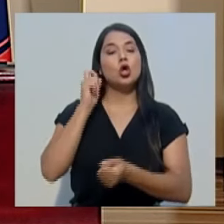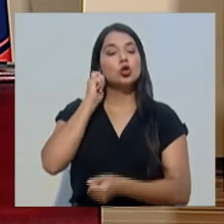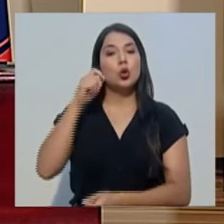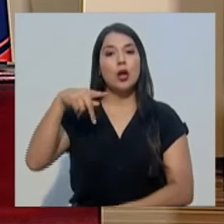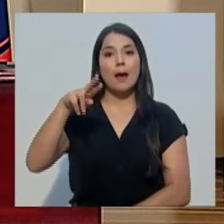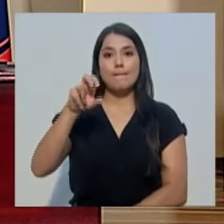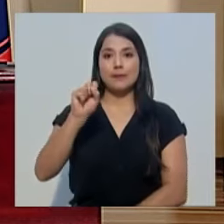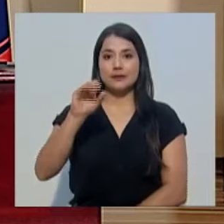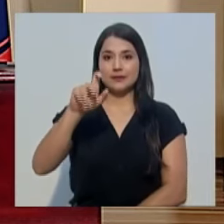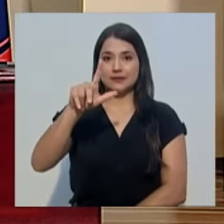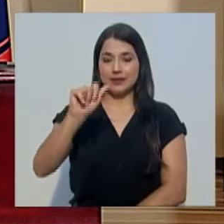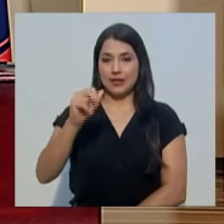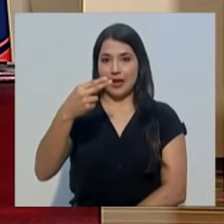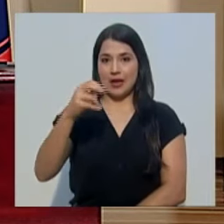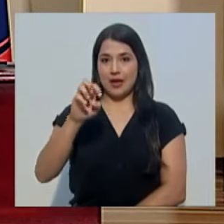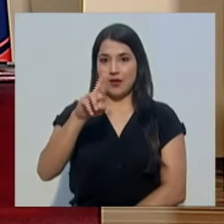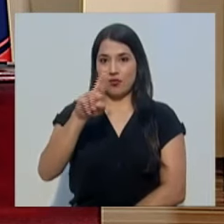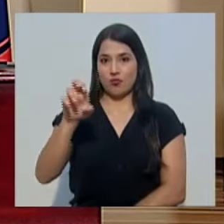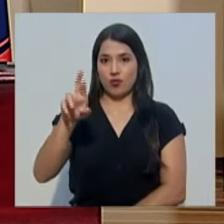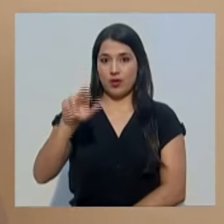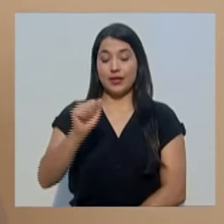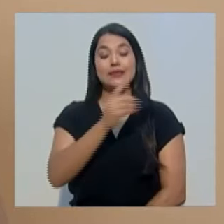directora general de la salud.